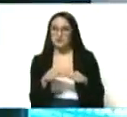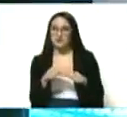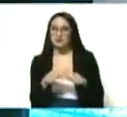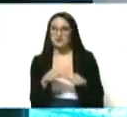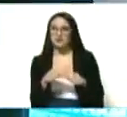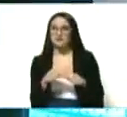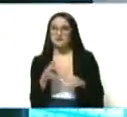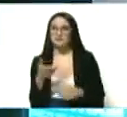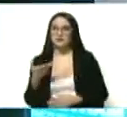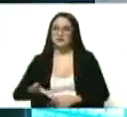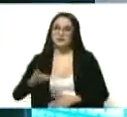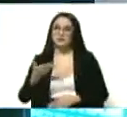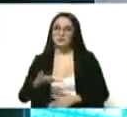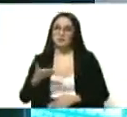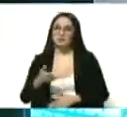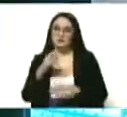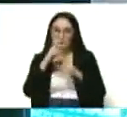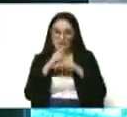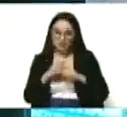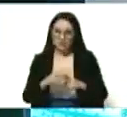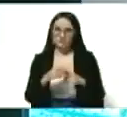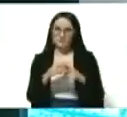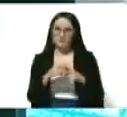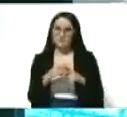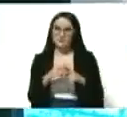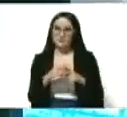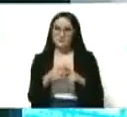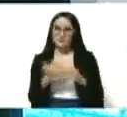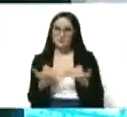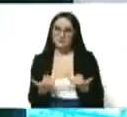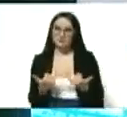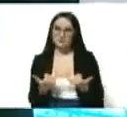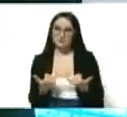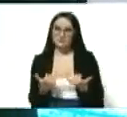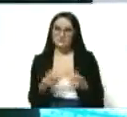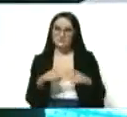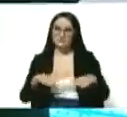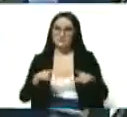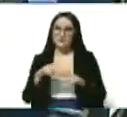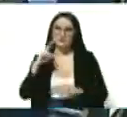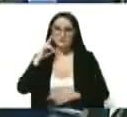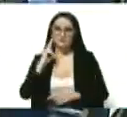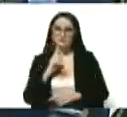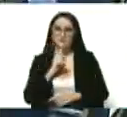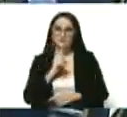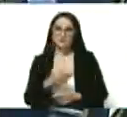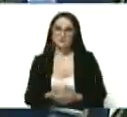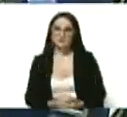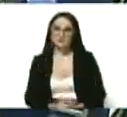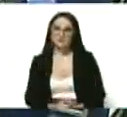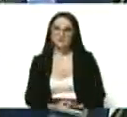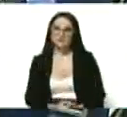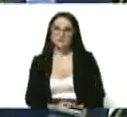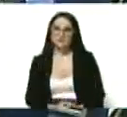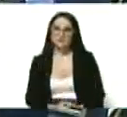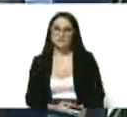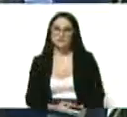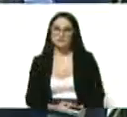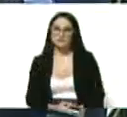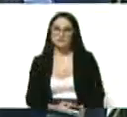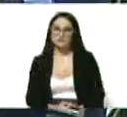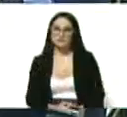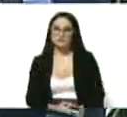este importante reconocimiento que se realiza hasta ahora desde el Salón Simón Bolívar de